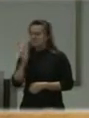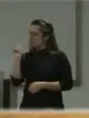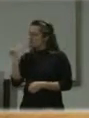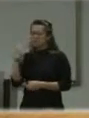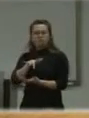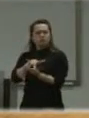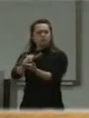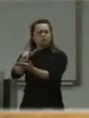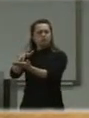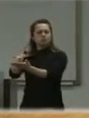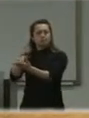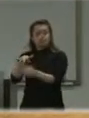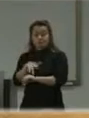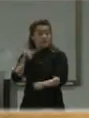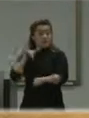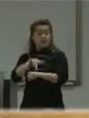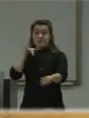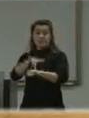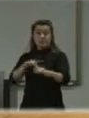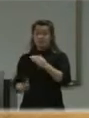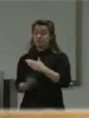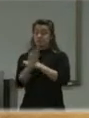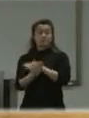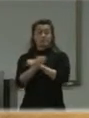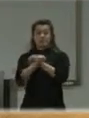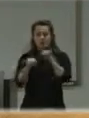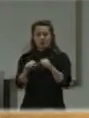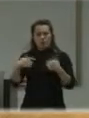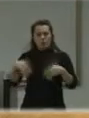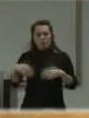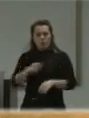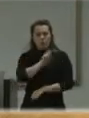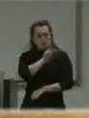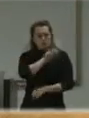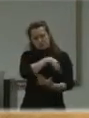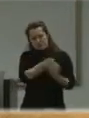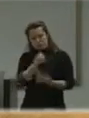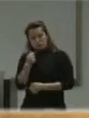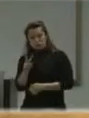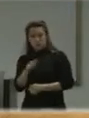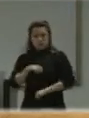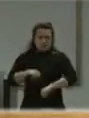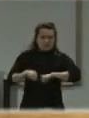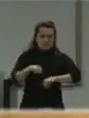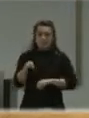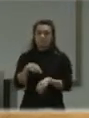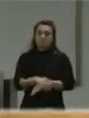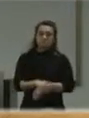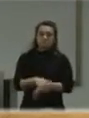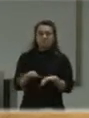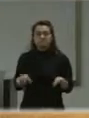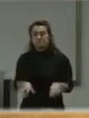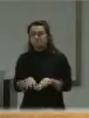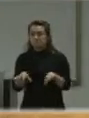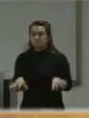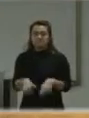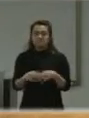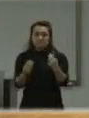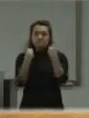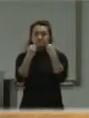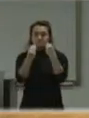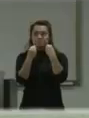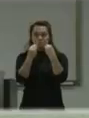trabajar unas jornadas extensas en donde además participaban activamente no eran solamente receptores